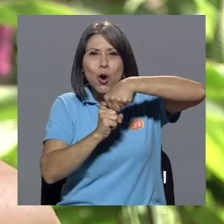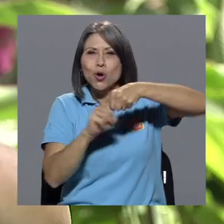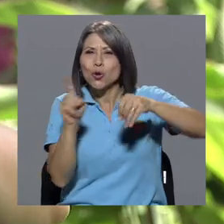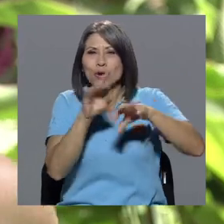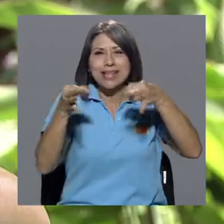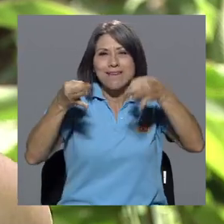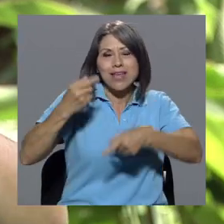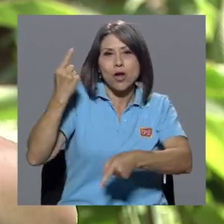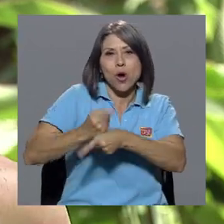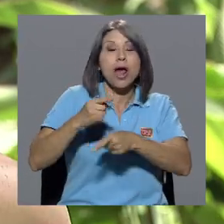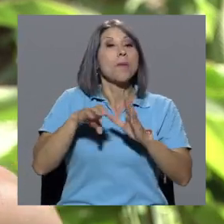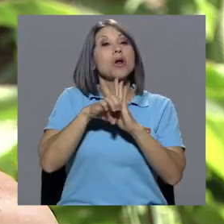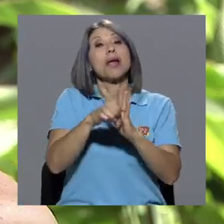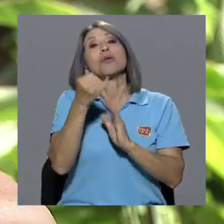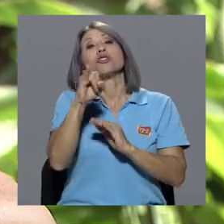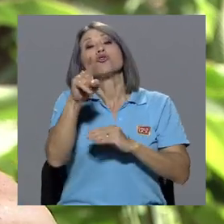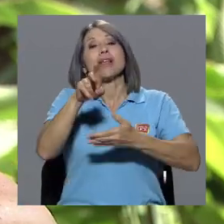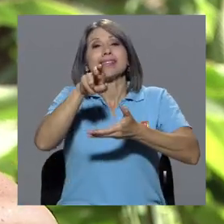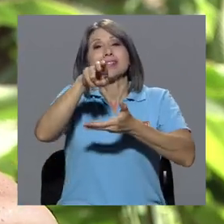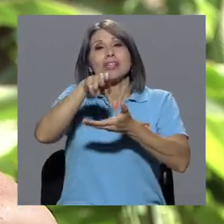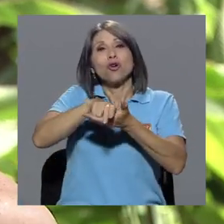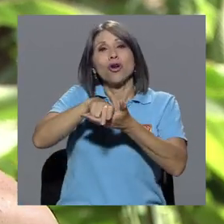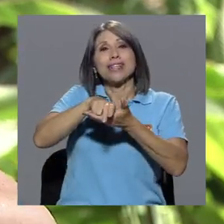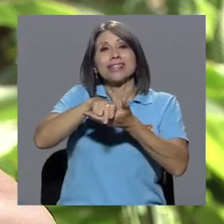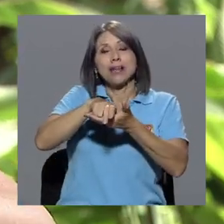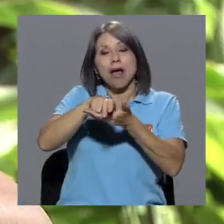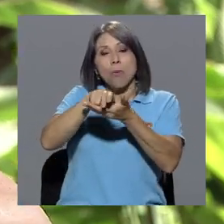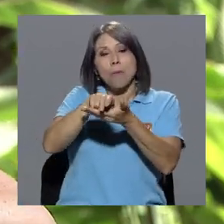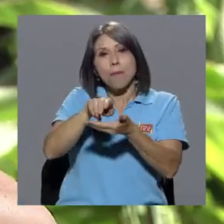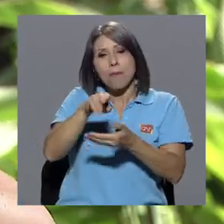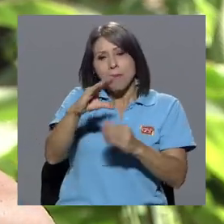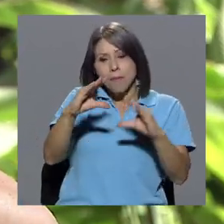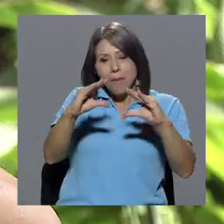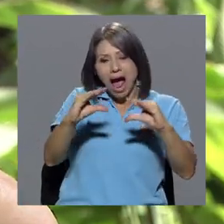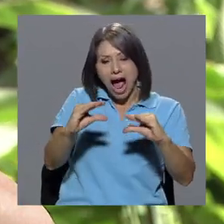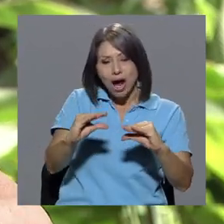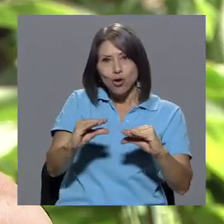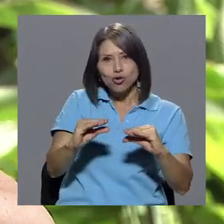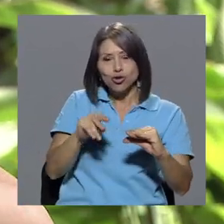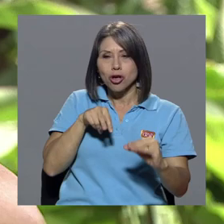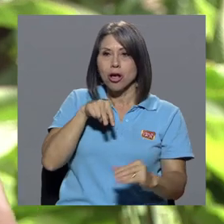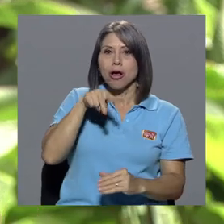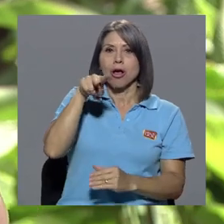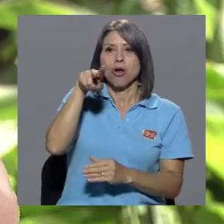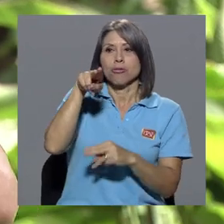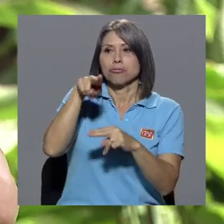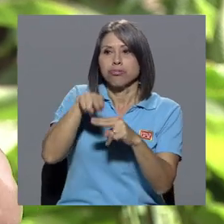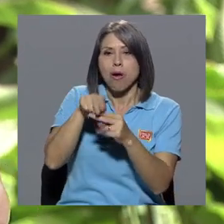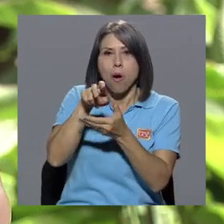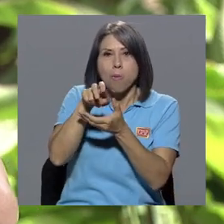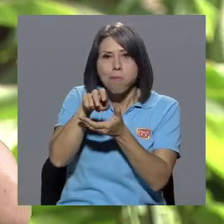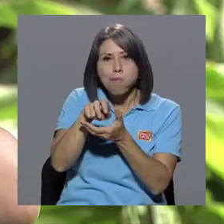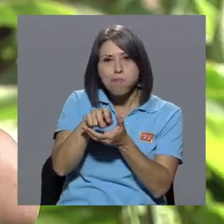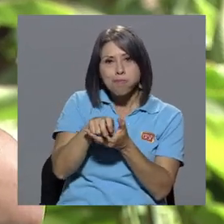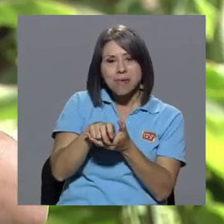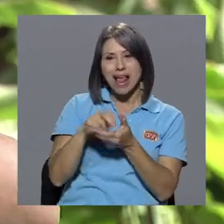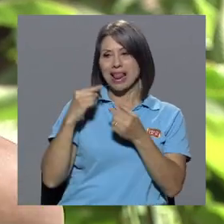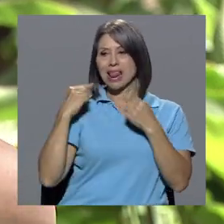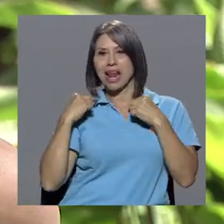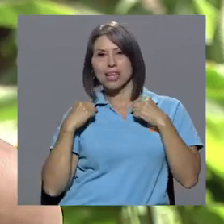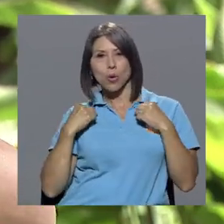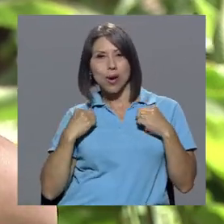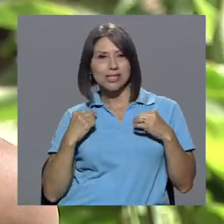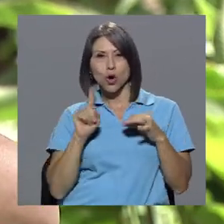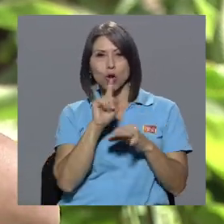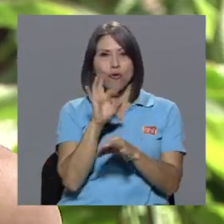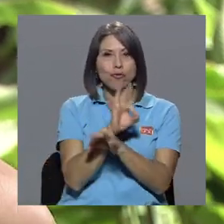ejemplo, sentarse en sillones muy bajos, ¿verdad? Que eso puede producir que la articulación no se funcione